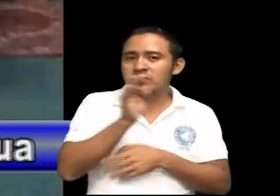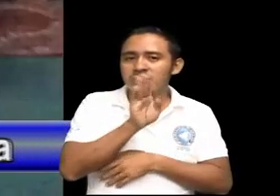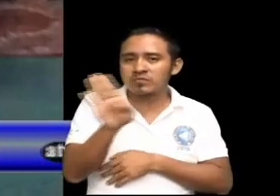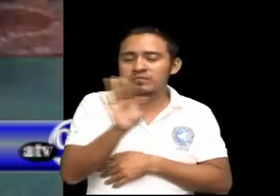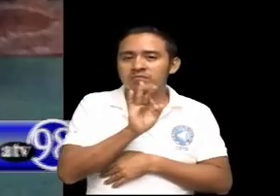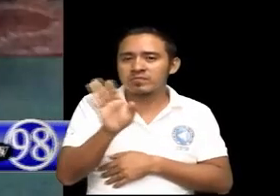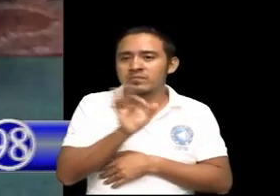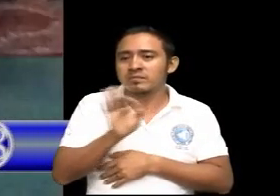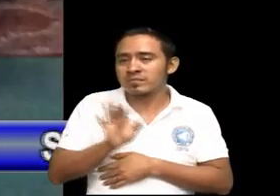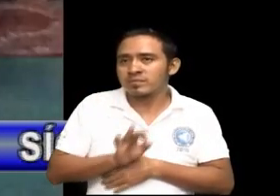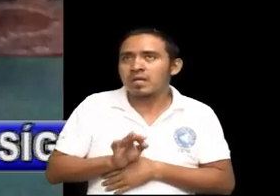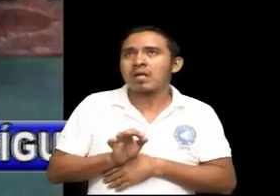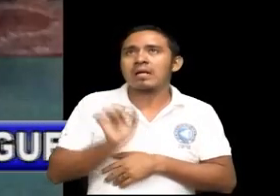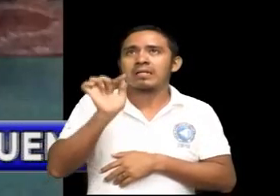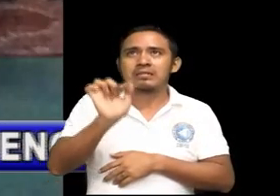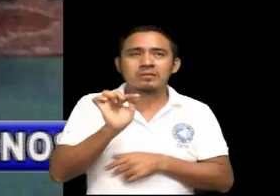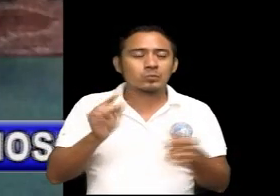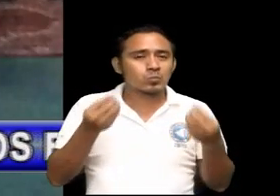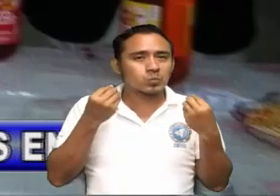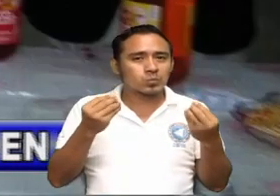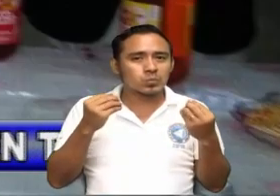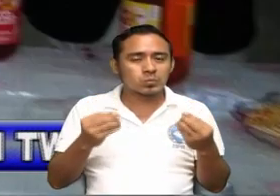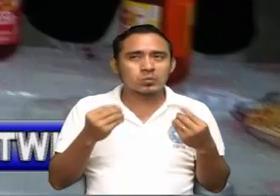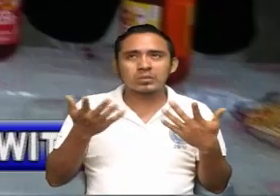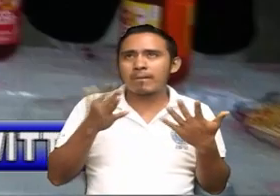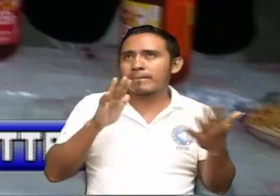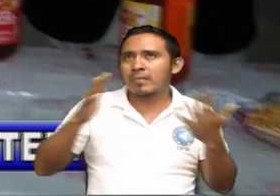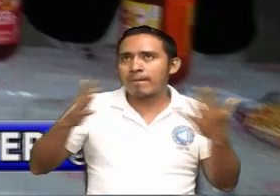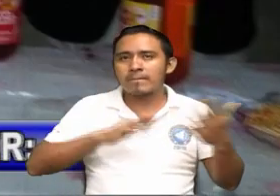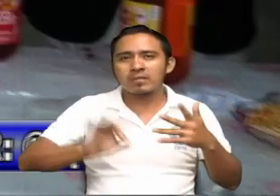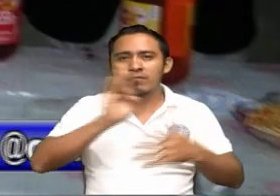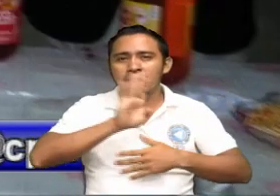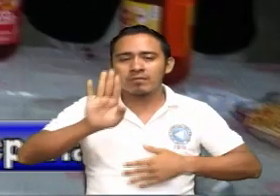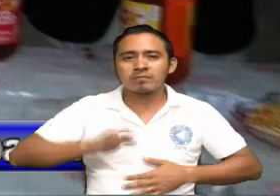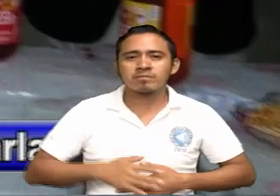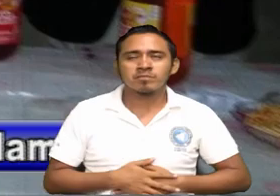Facebook, sitio que ahora se llena de imágenes similares.